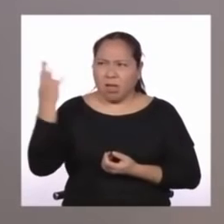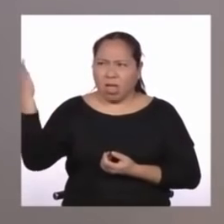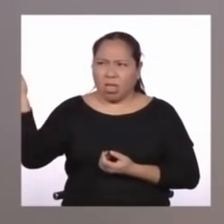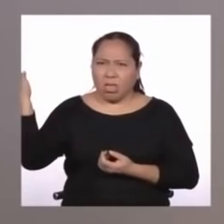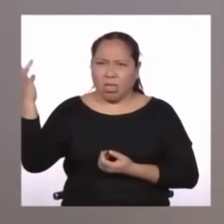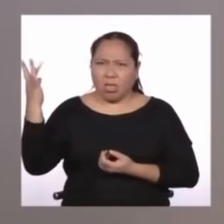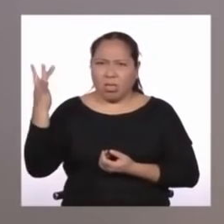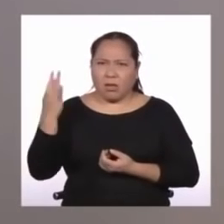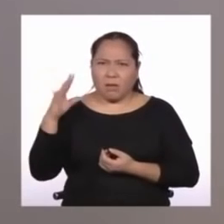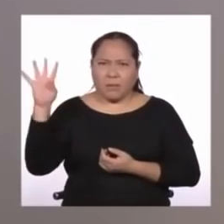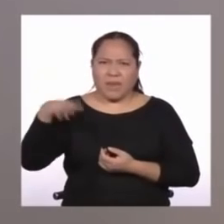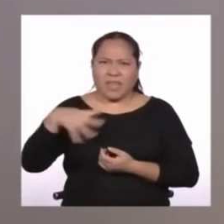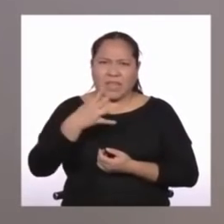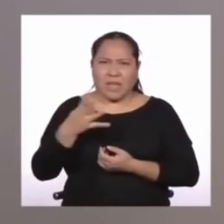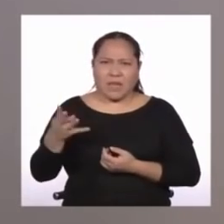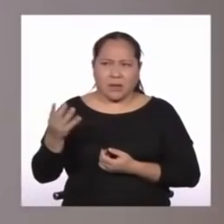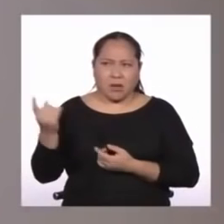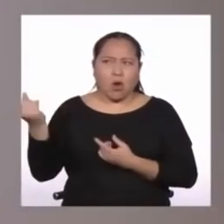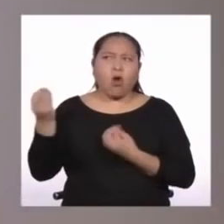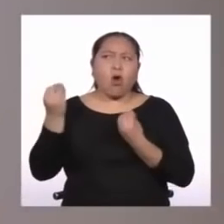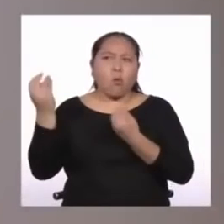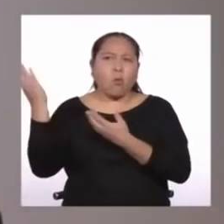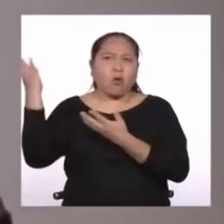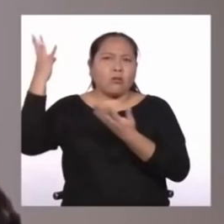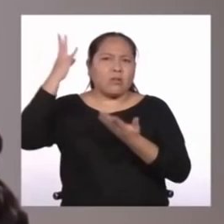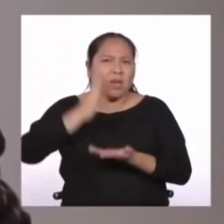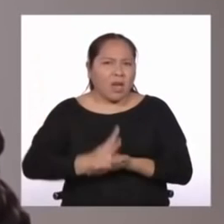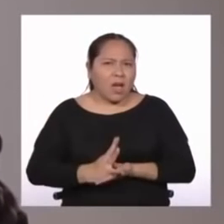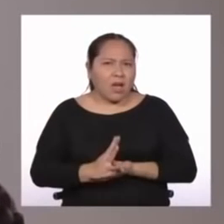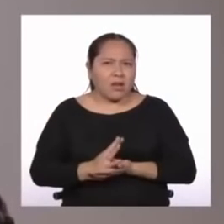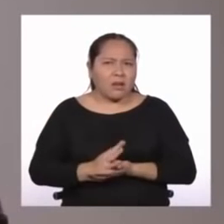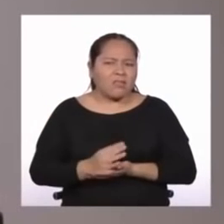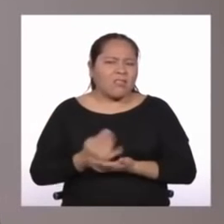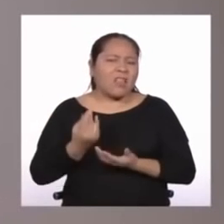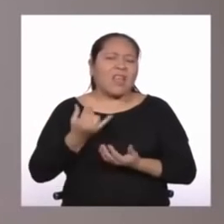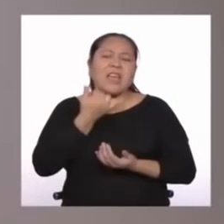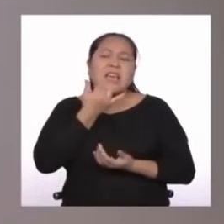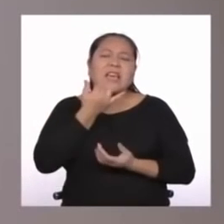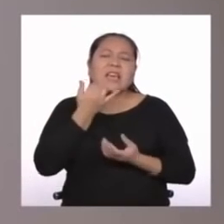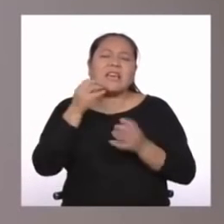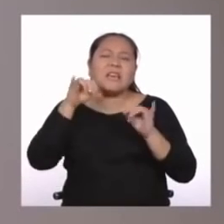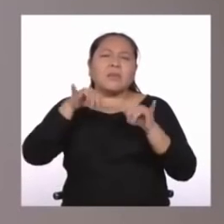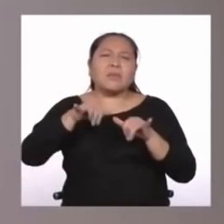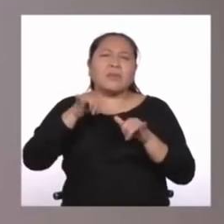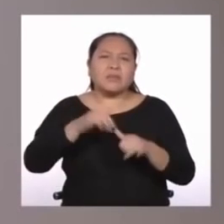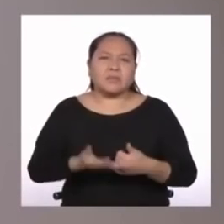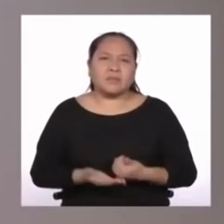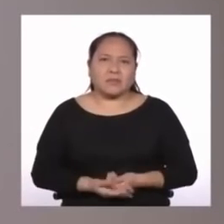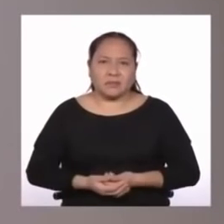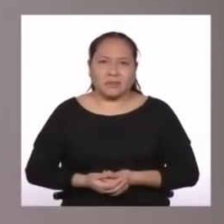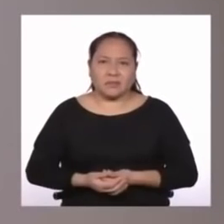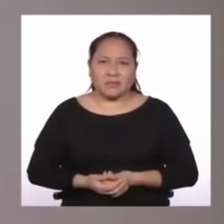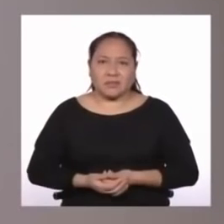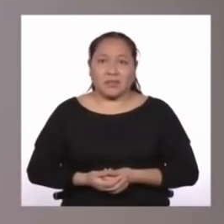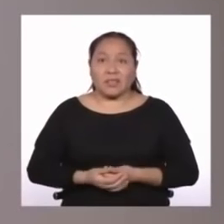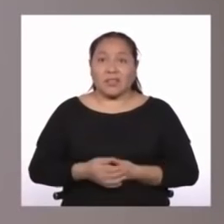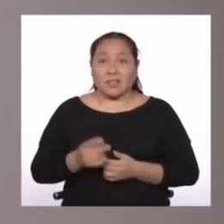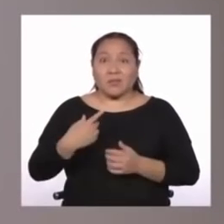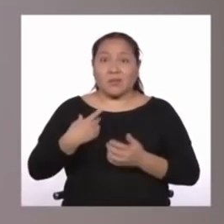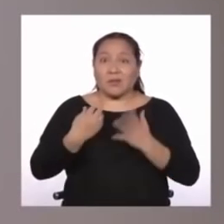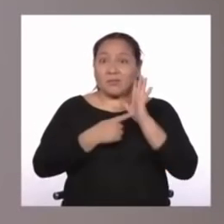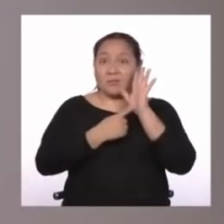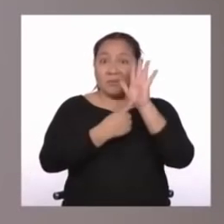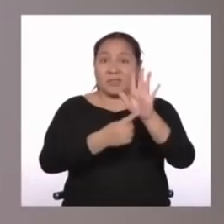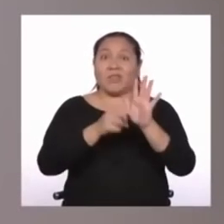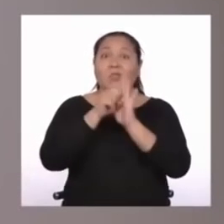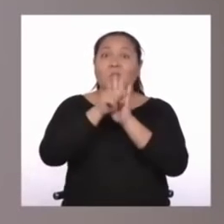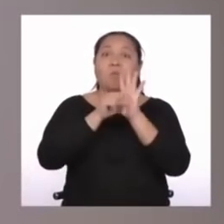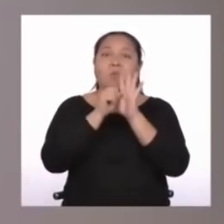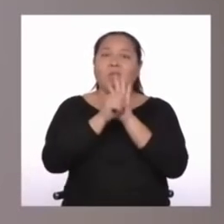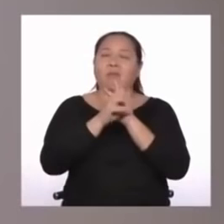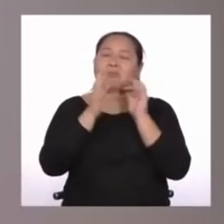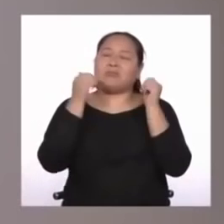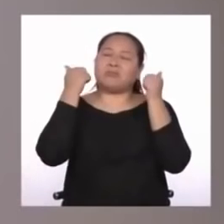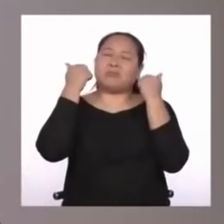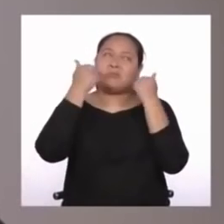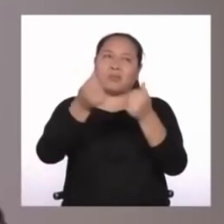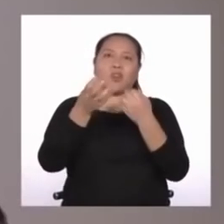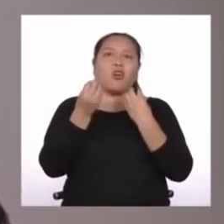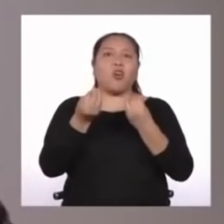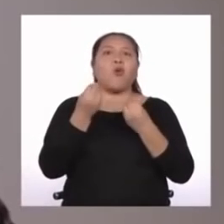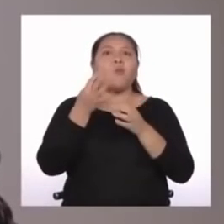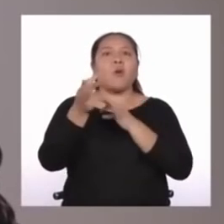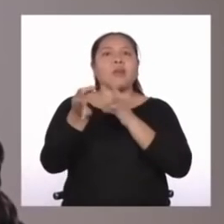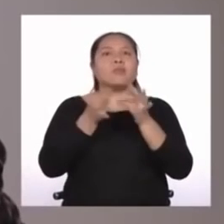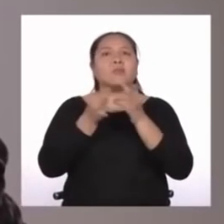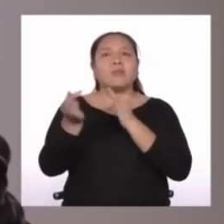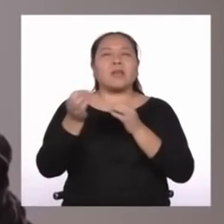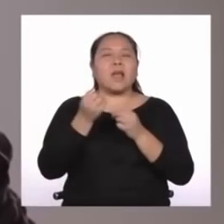qué nos dejaron? Para analizar mejor todo esto, voy a pasarles un video bien chévere que explica